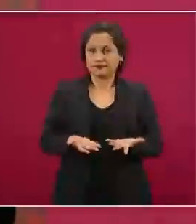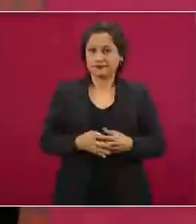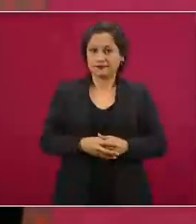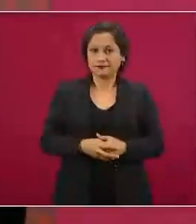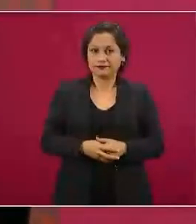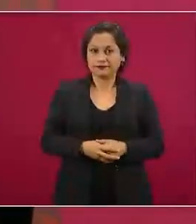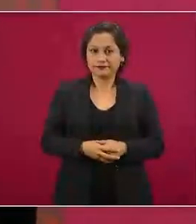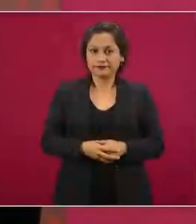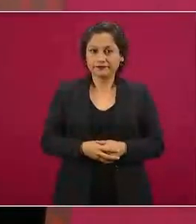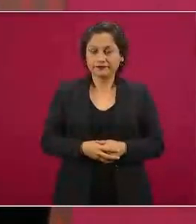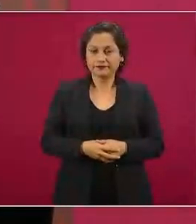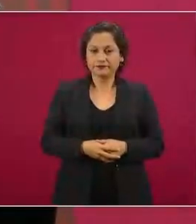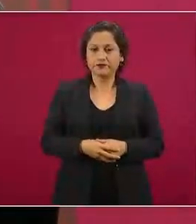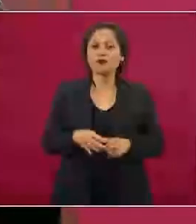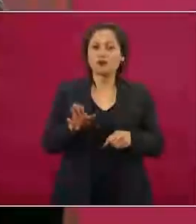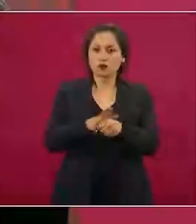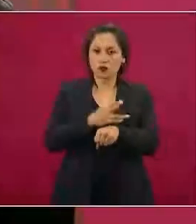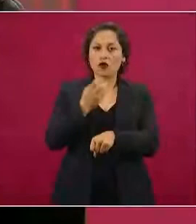Esto va a seguir